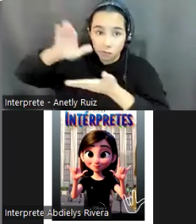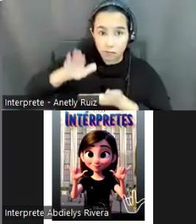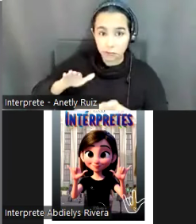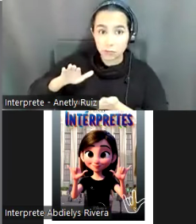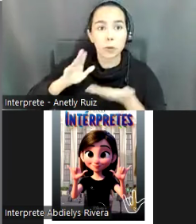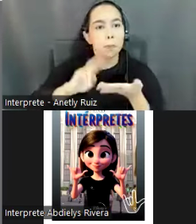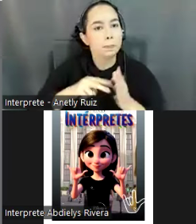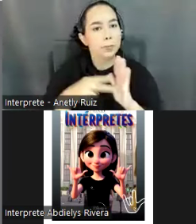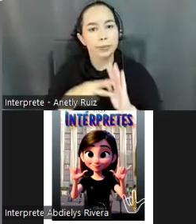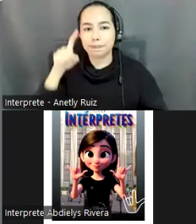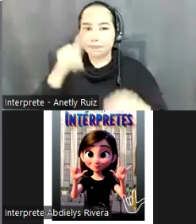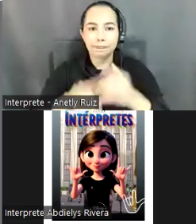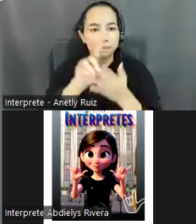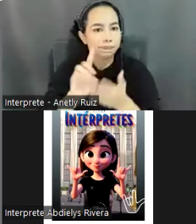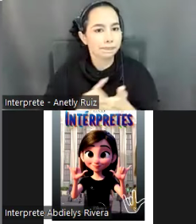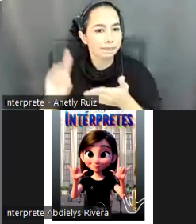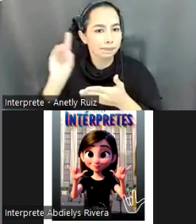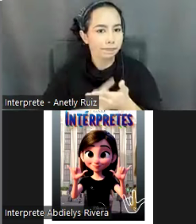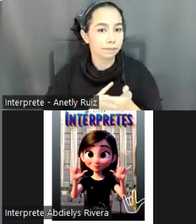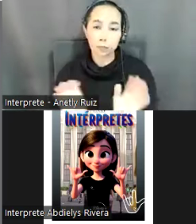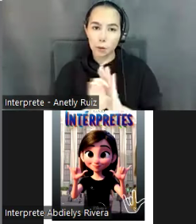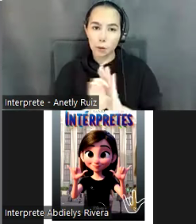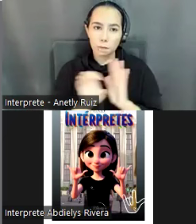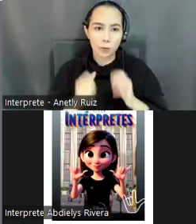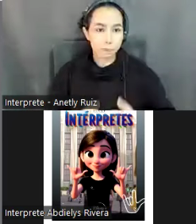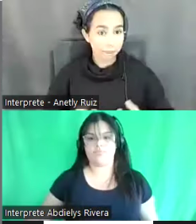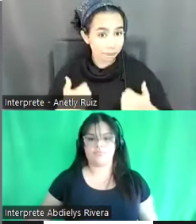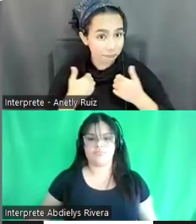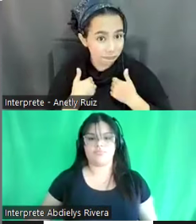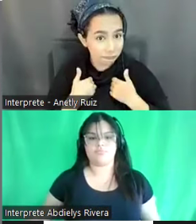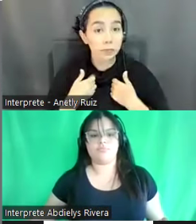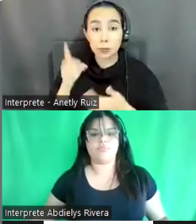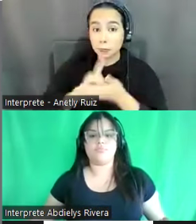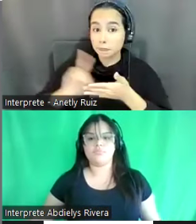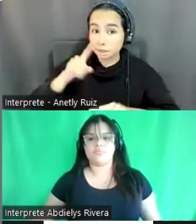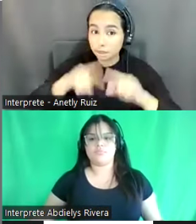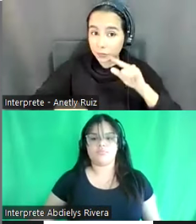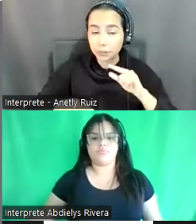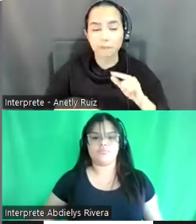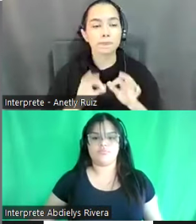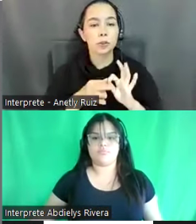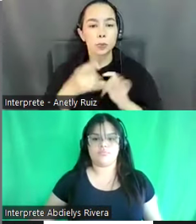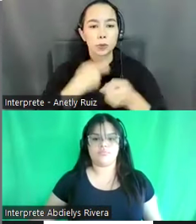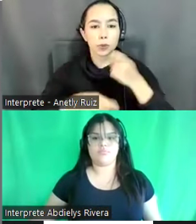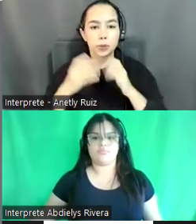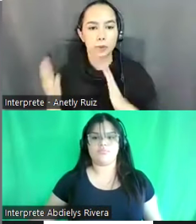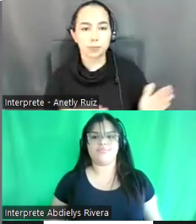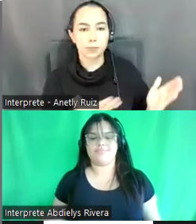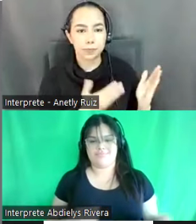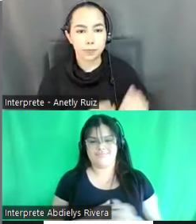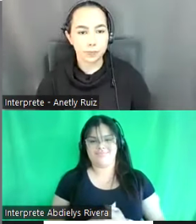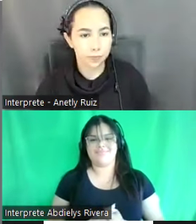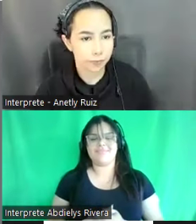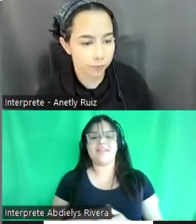El discrimen a la vivienda de las personas que tienen impedimento. Así que en los años 90 vemos, ¿verdad? Esta ley que